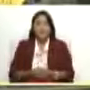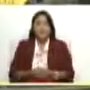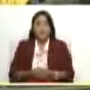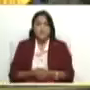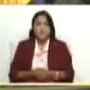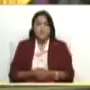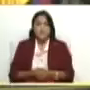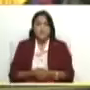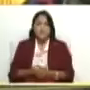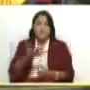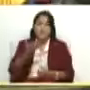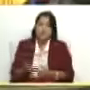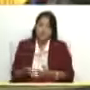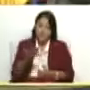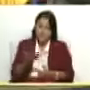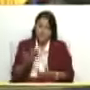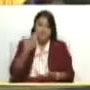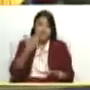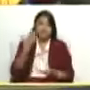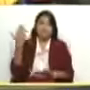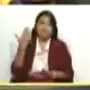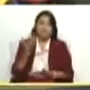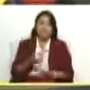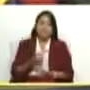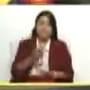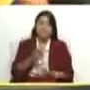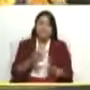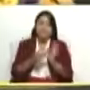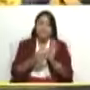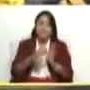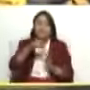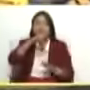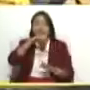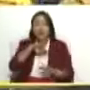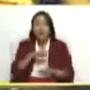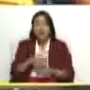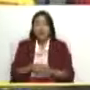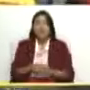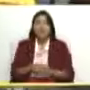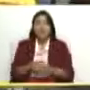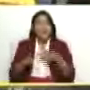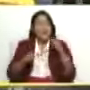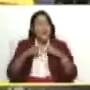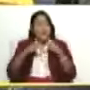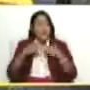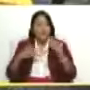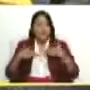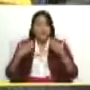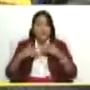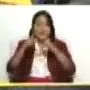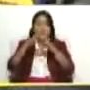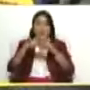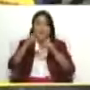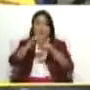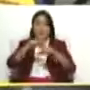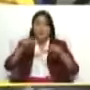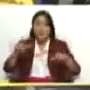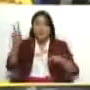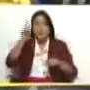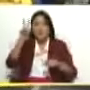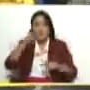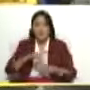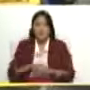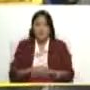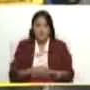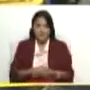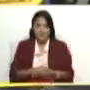importante evento algo histórico y sin duda alguna emocionante para todos los venezolanos y las venezolanas